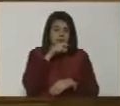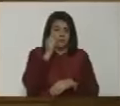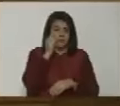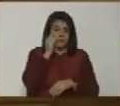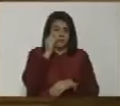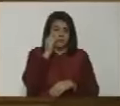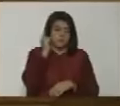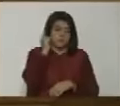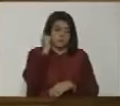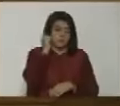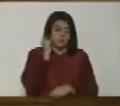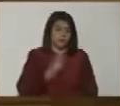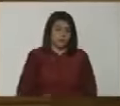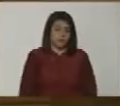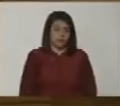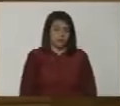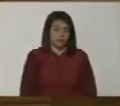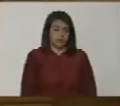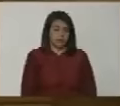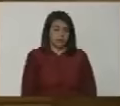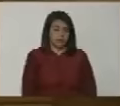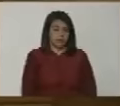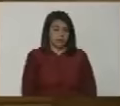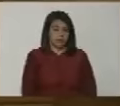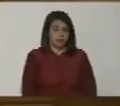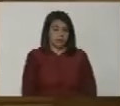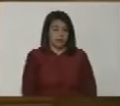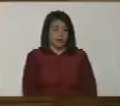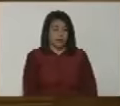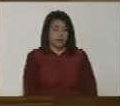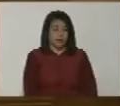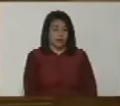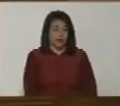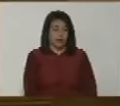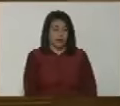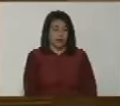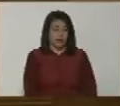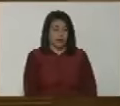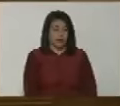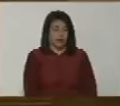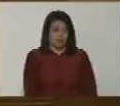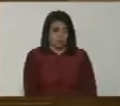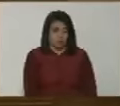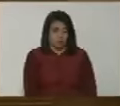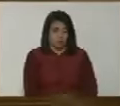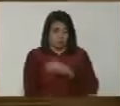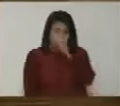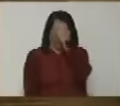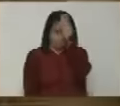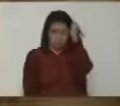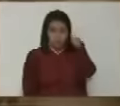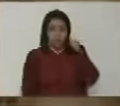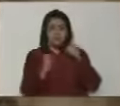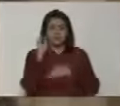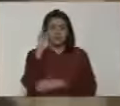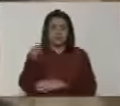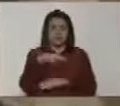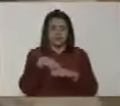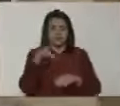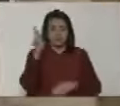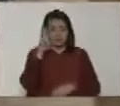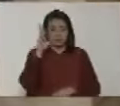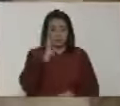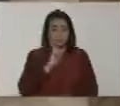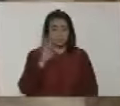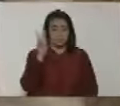Personas Adultas Mayores. Adelante, diputada. Asamblea Nacional de la